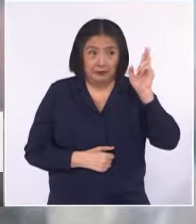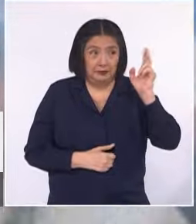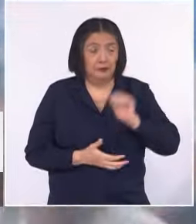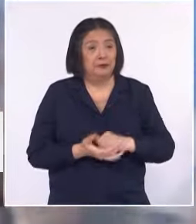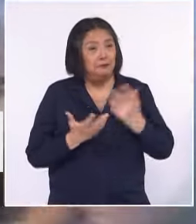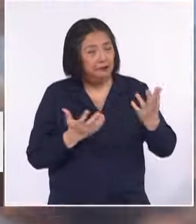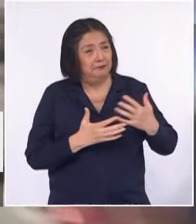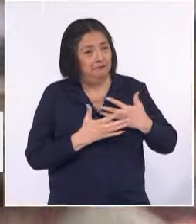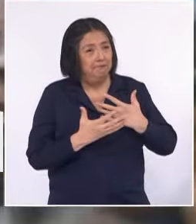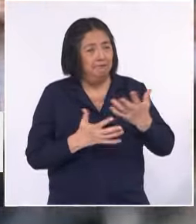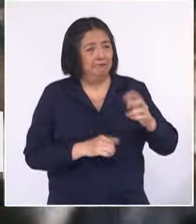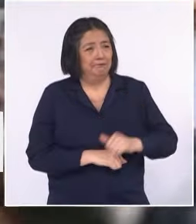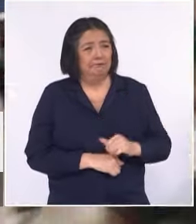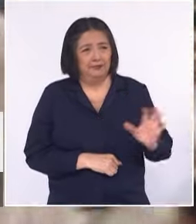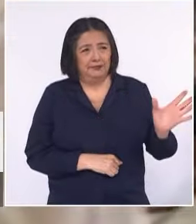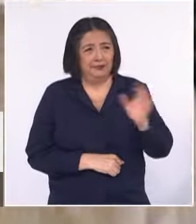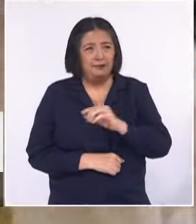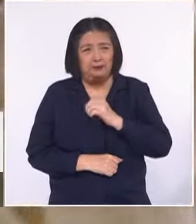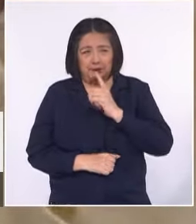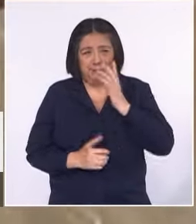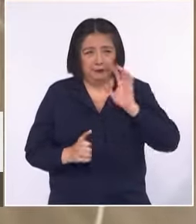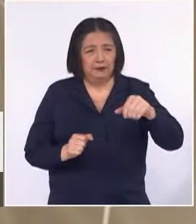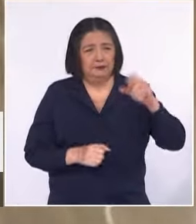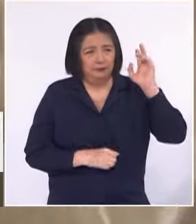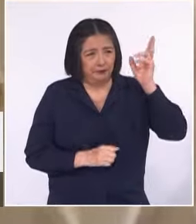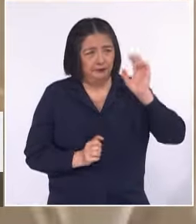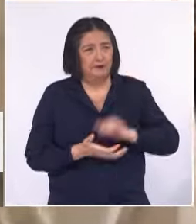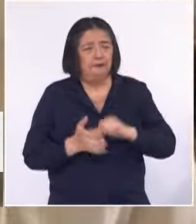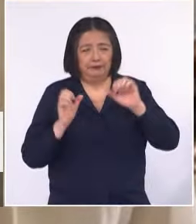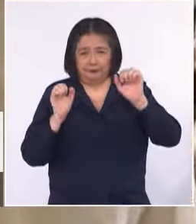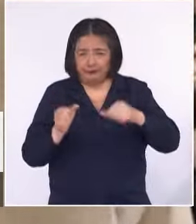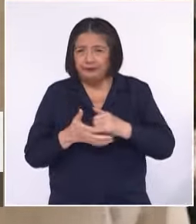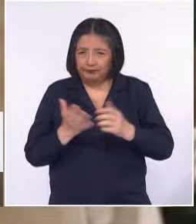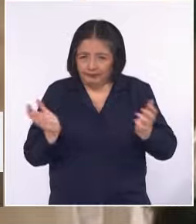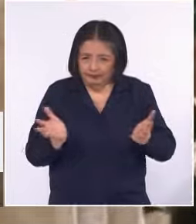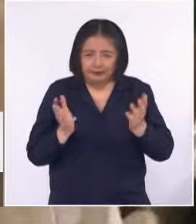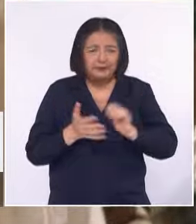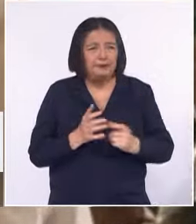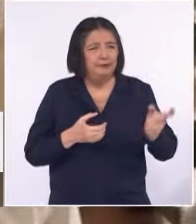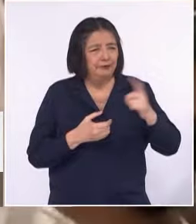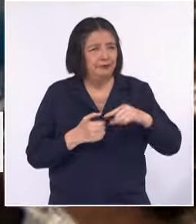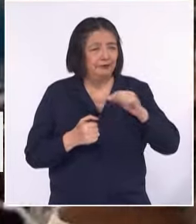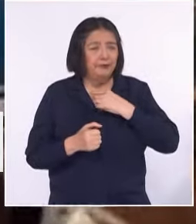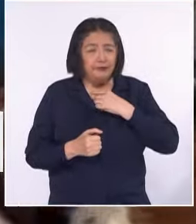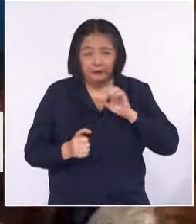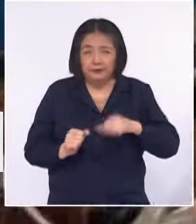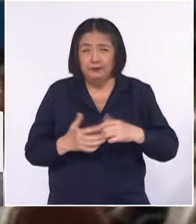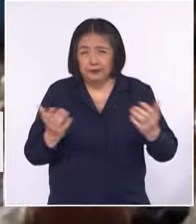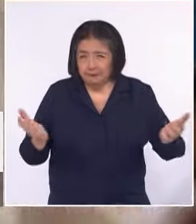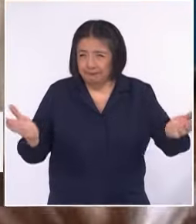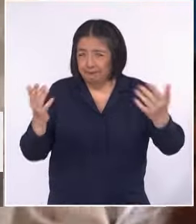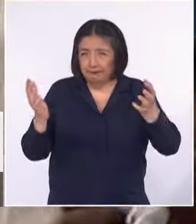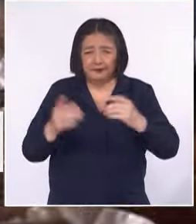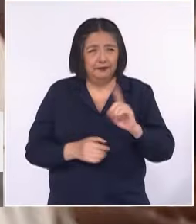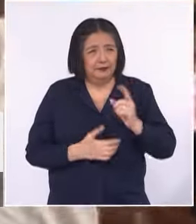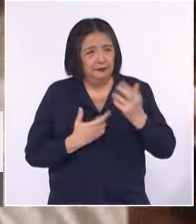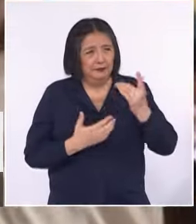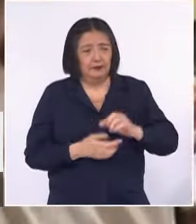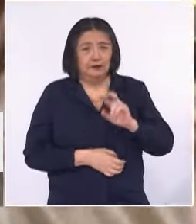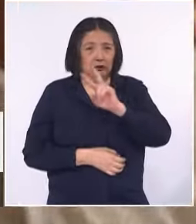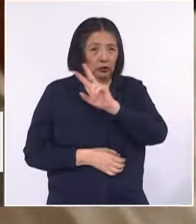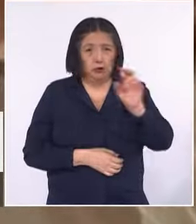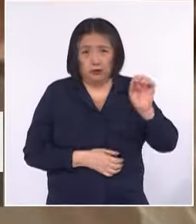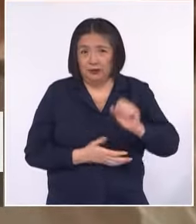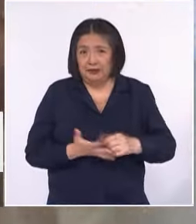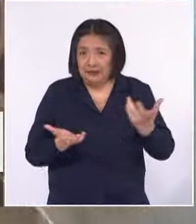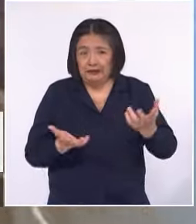la inspiración también de todos los padres, de los profesores, para que se hayan animado a participar. Y nos encantó cuando lanzamos la convocatoria, no esperamos recibir 200